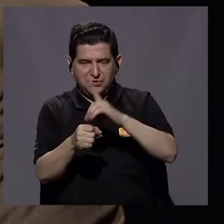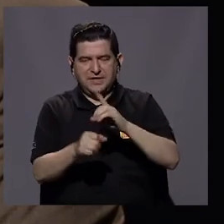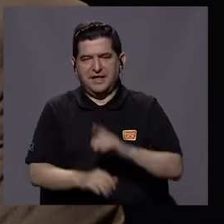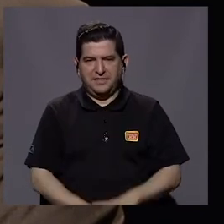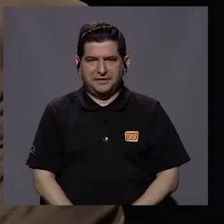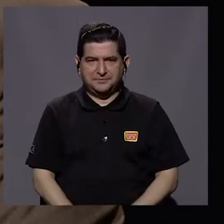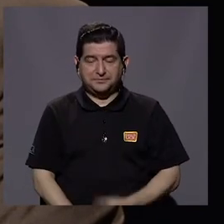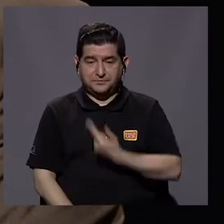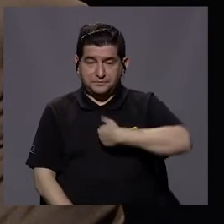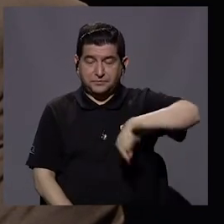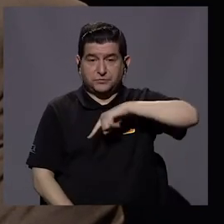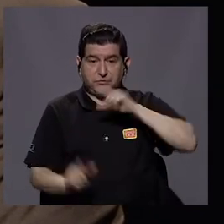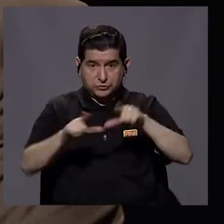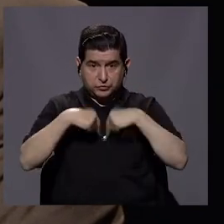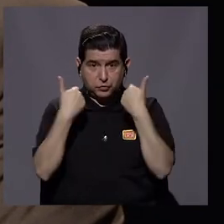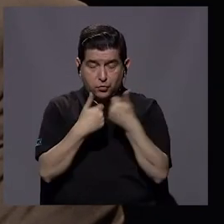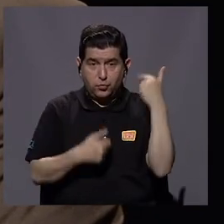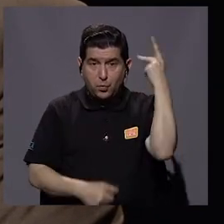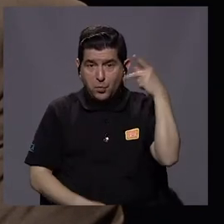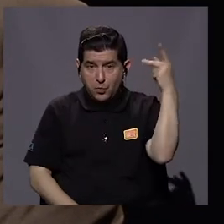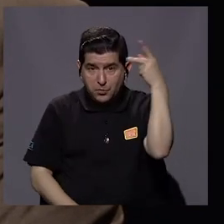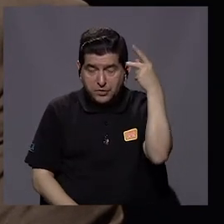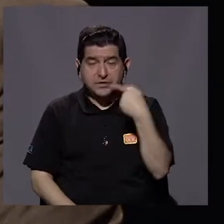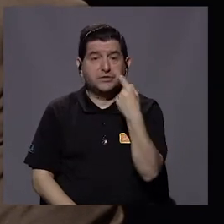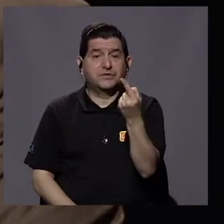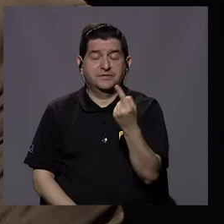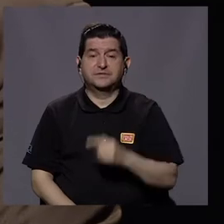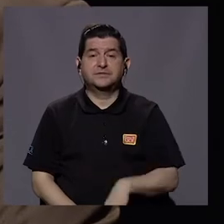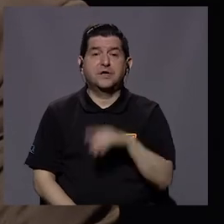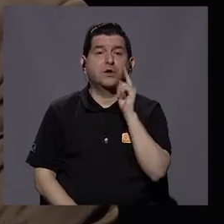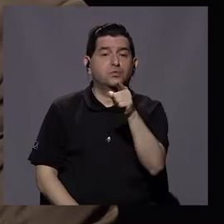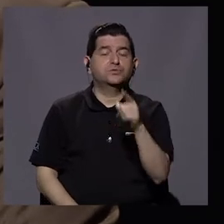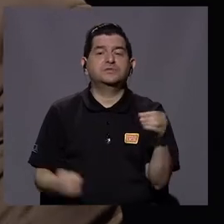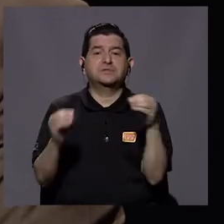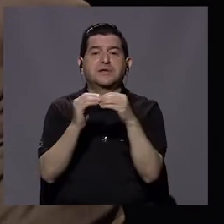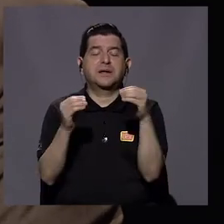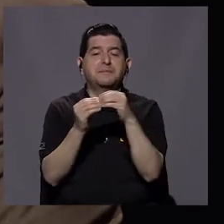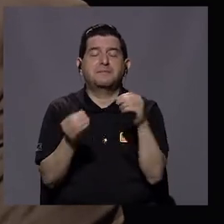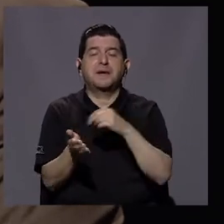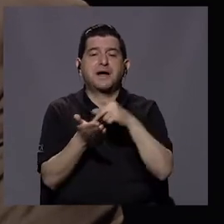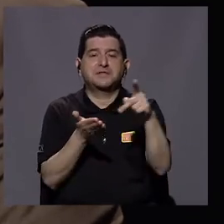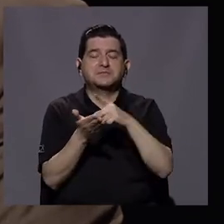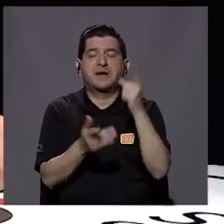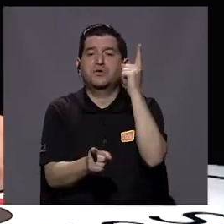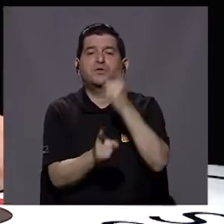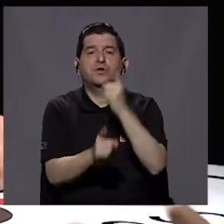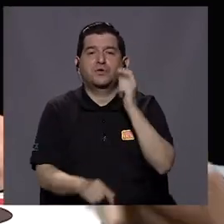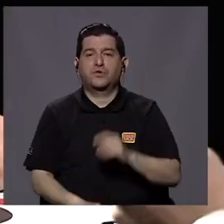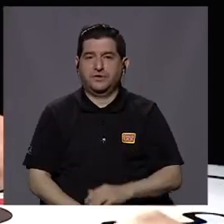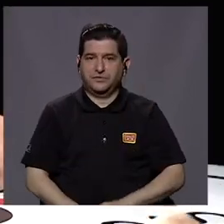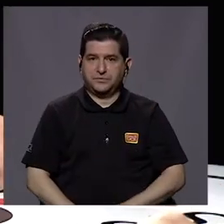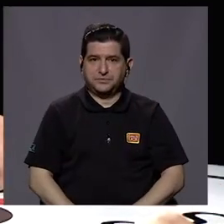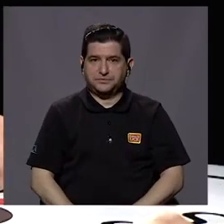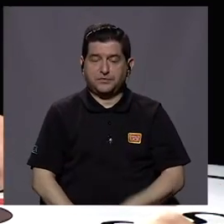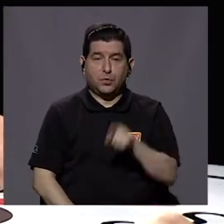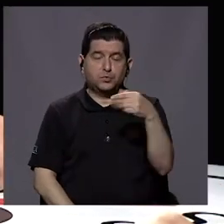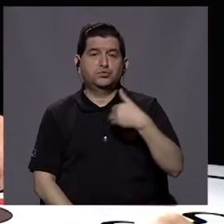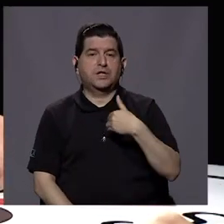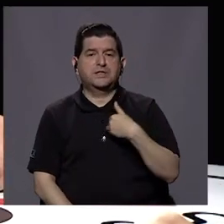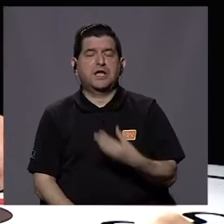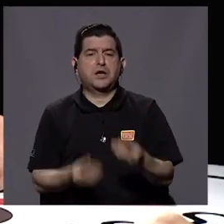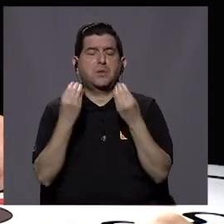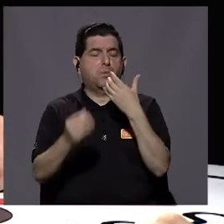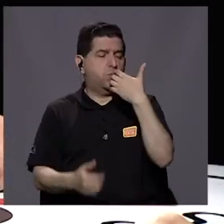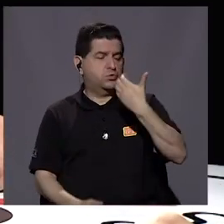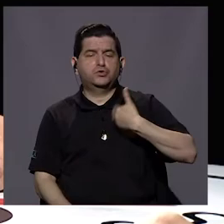diputado o una diputada. Nuestra clase política, digamos, dice, usted, Marlon, gana más de lo que debe, y se lo digo abiertamente, usted gana más de lo que debe,